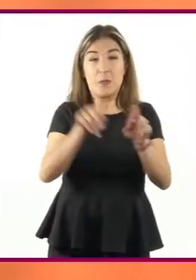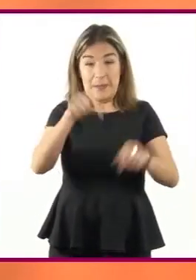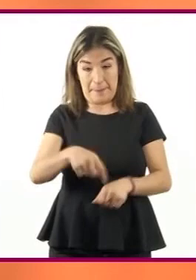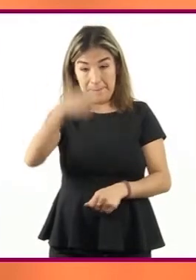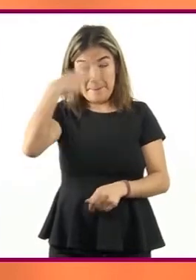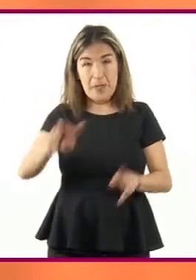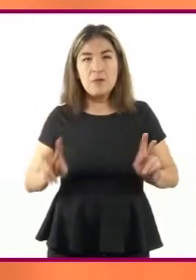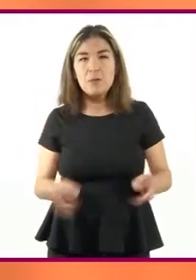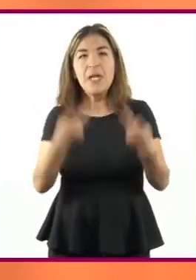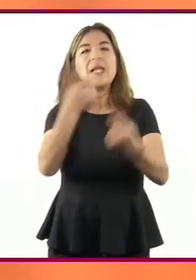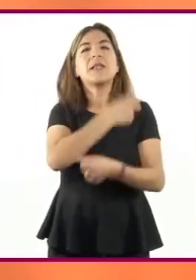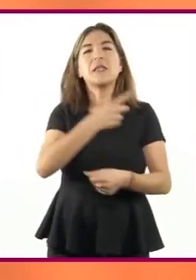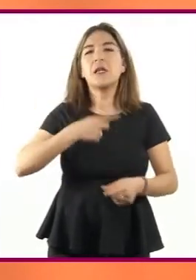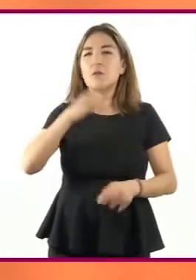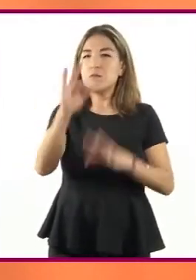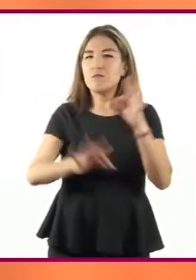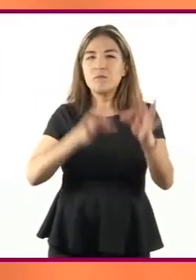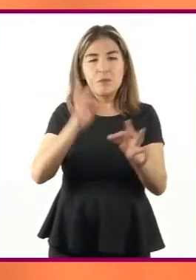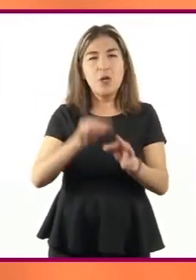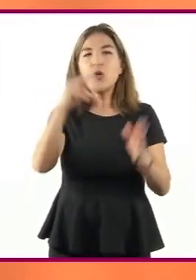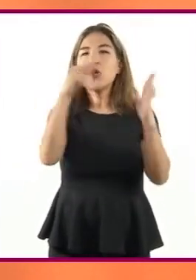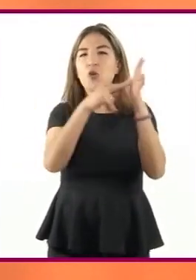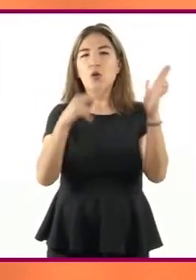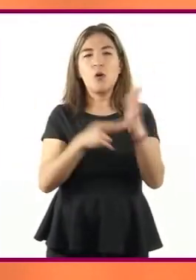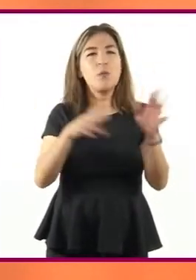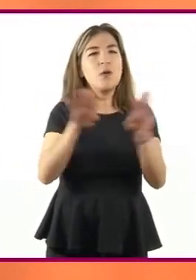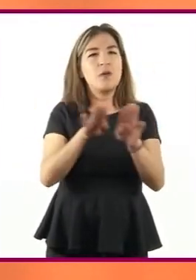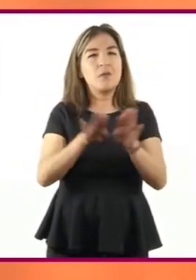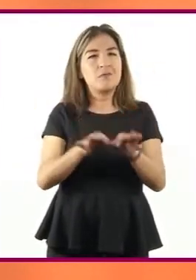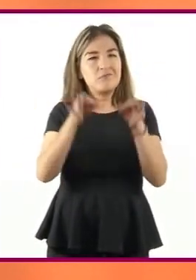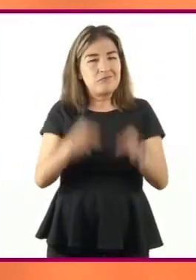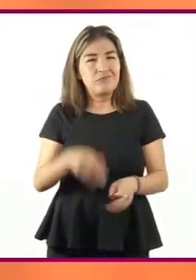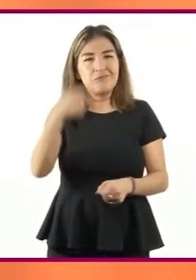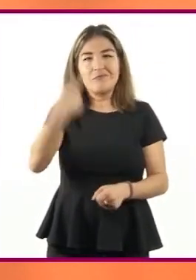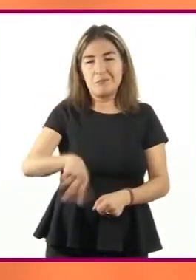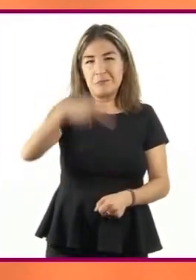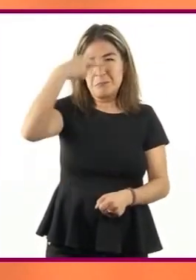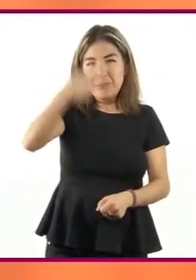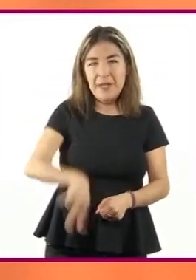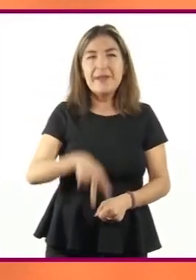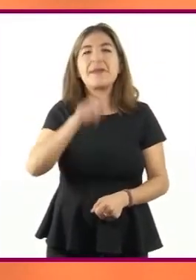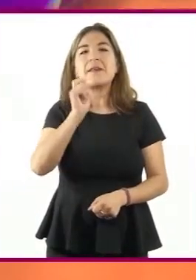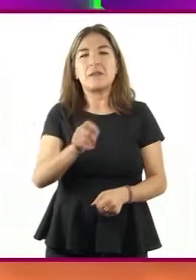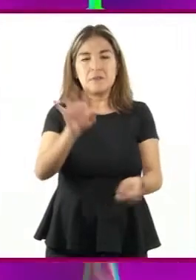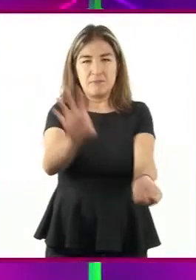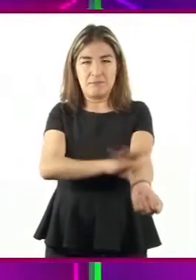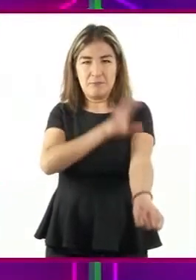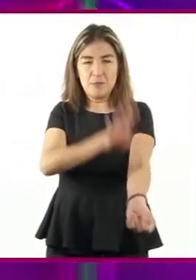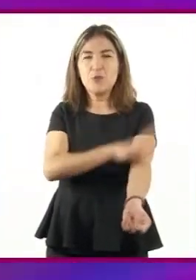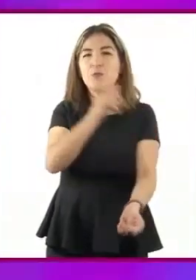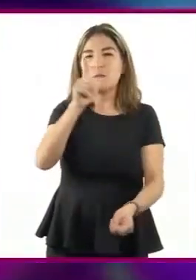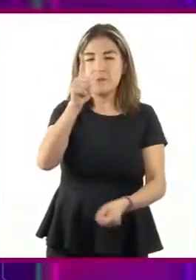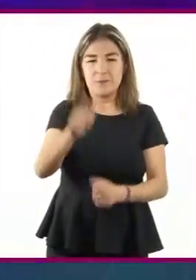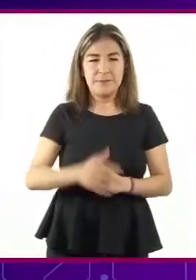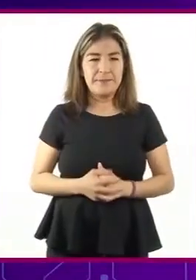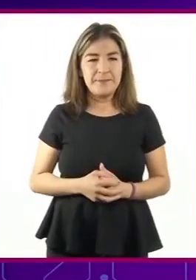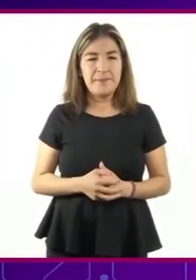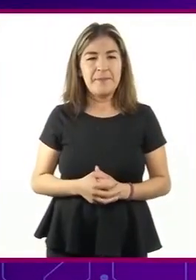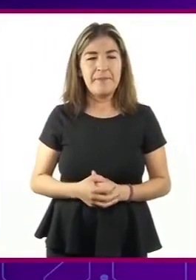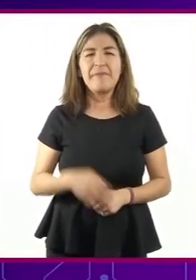México deben cumplir con las normas oficiales mexicanas de eficiencia energética.